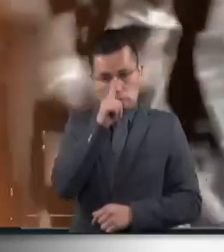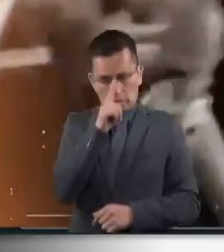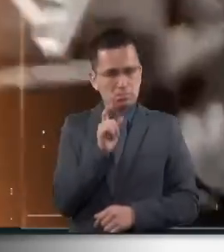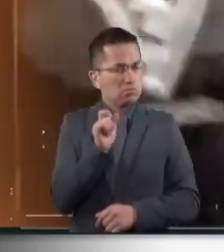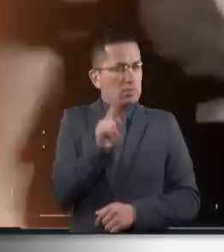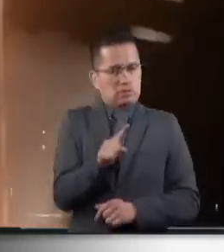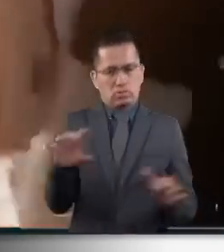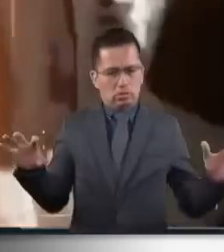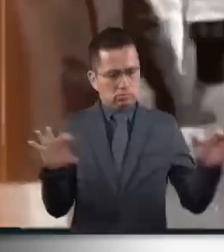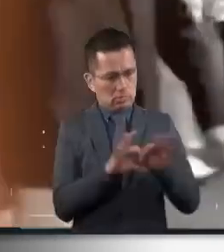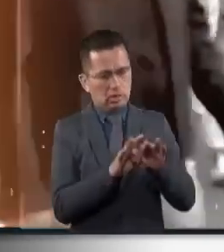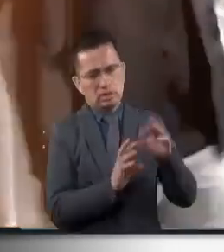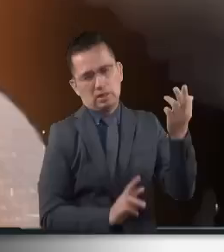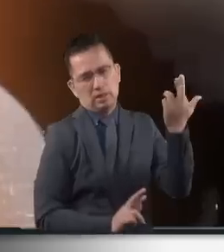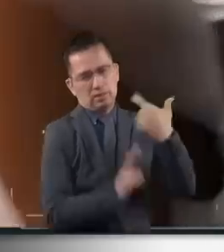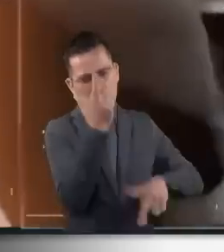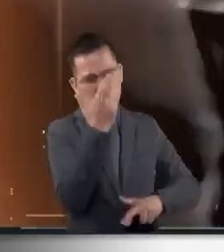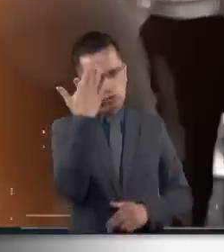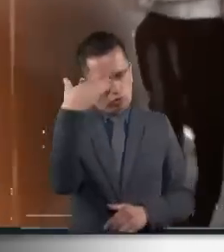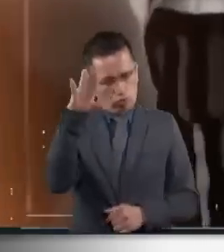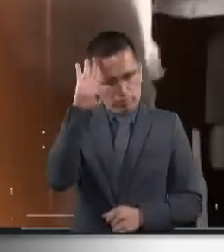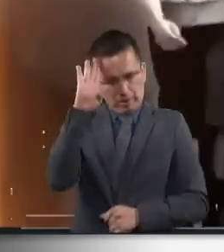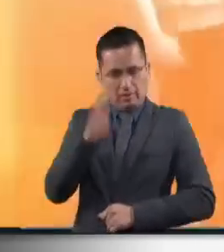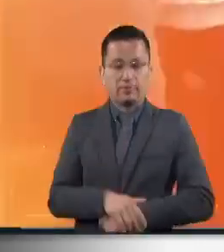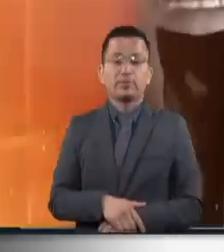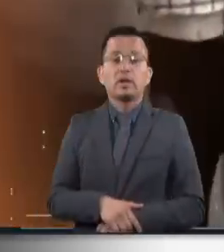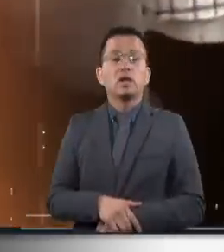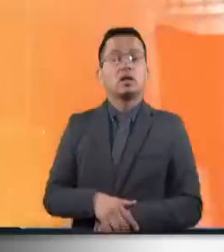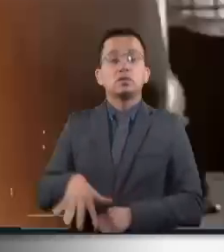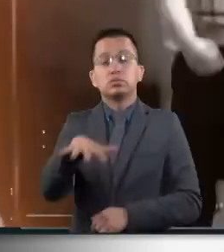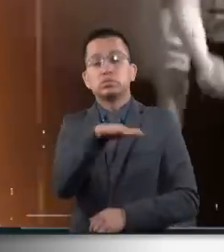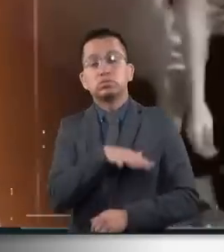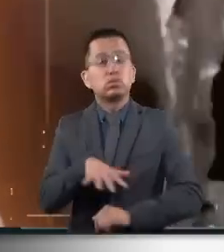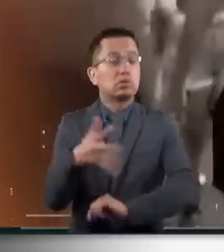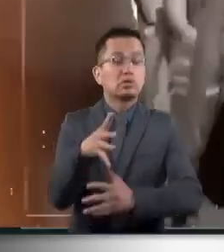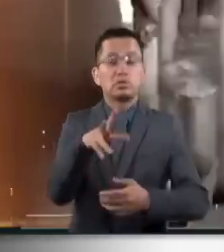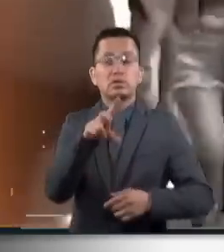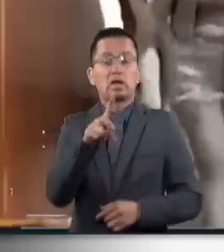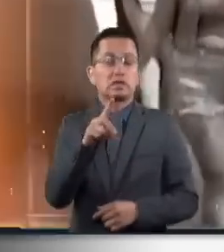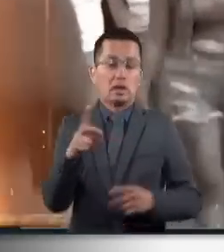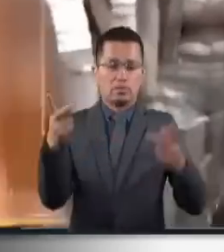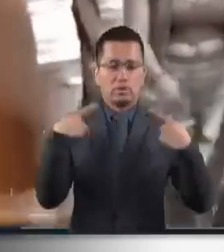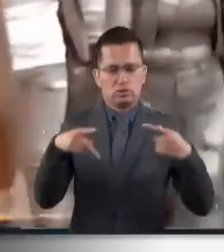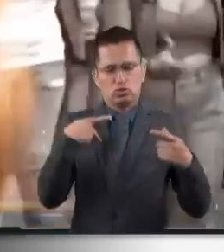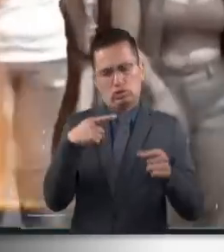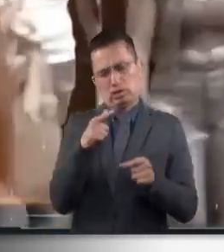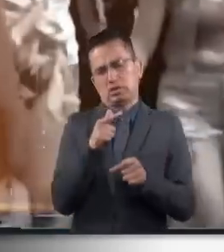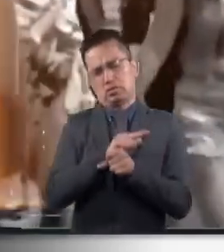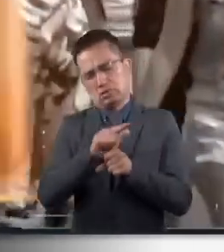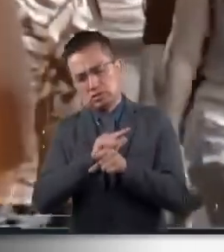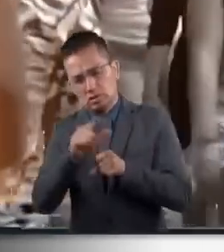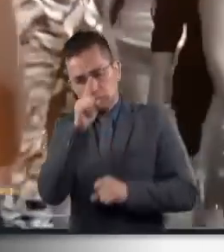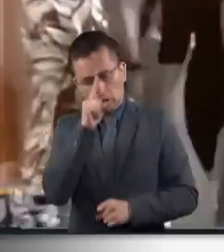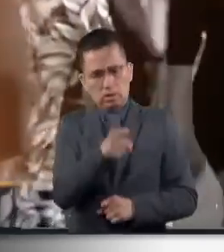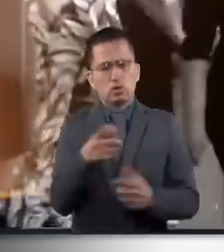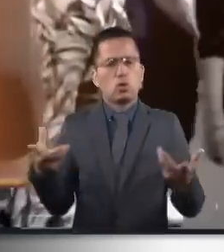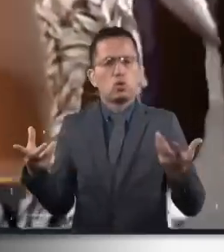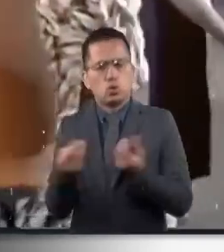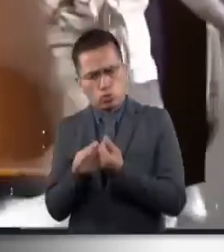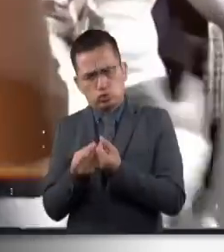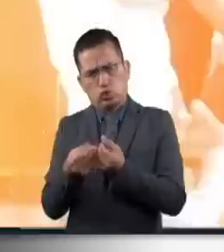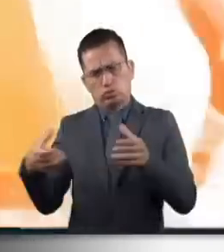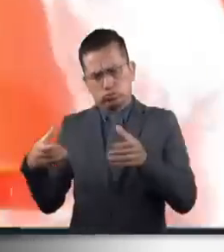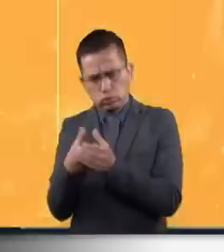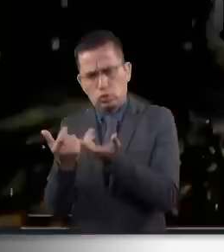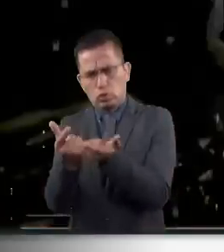de la Revolución Cubana. Participó una treintena de homosexuales que se identificaron como integrantes del Frente de Liberación Homosexual